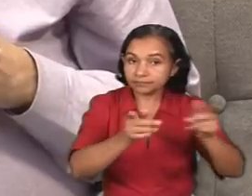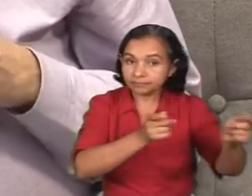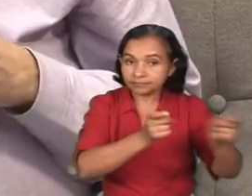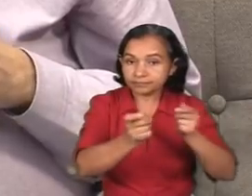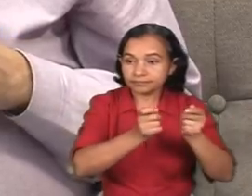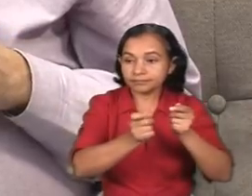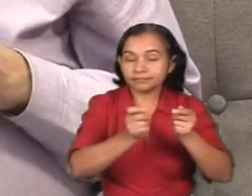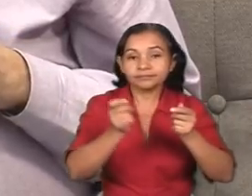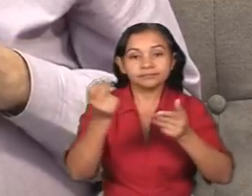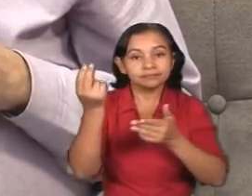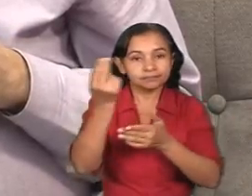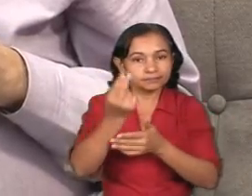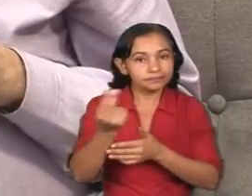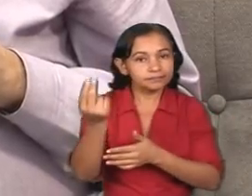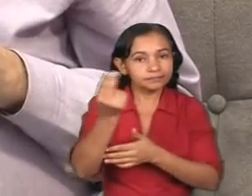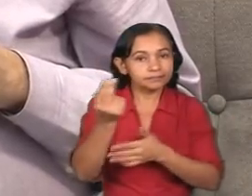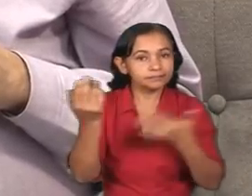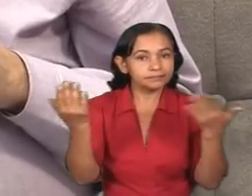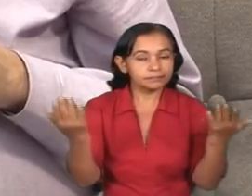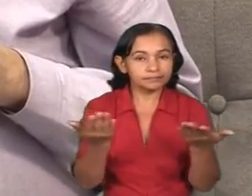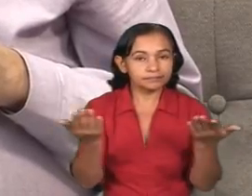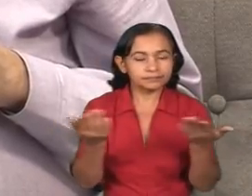interín, yo te digo de que